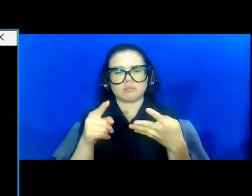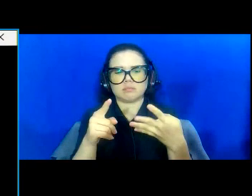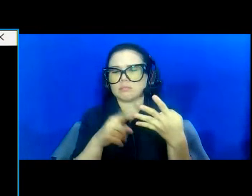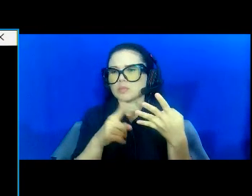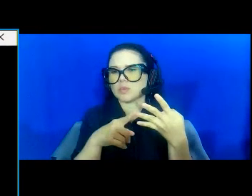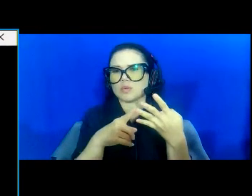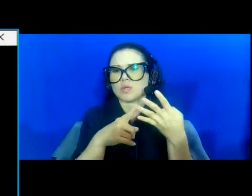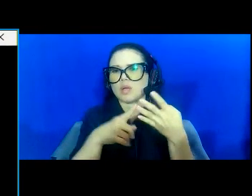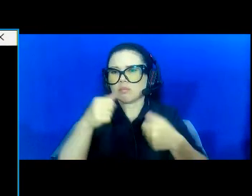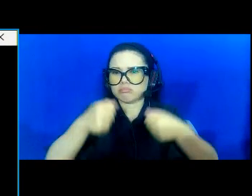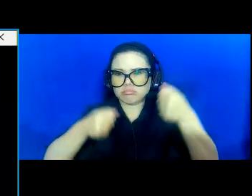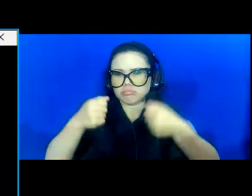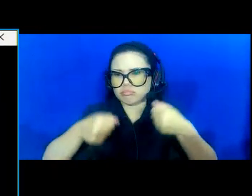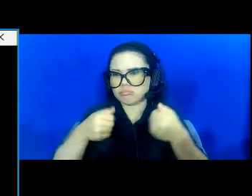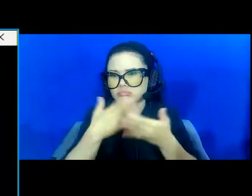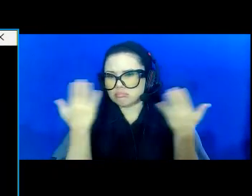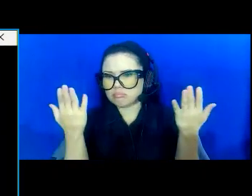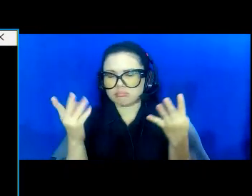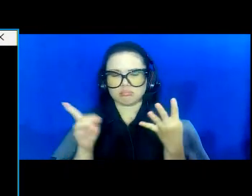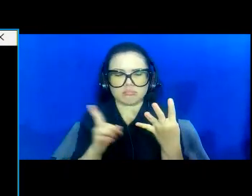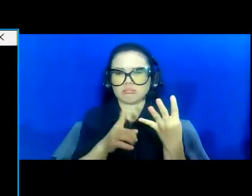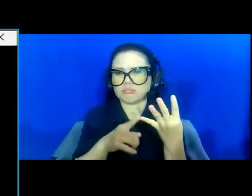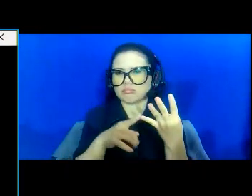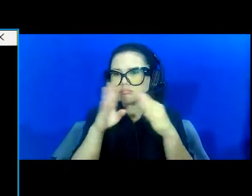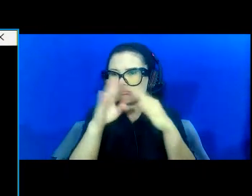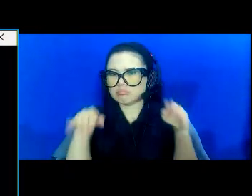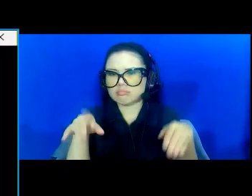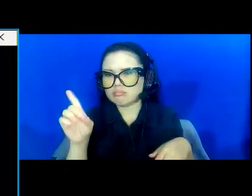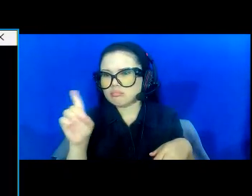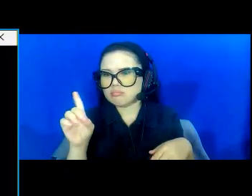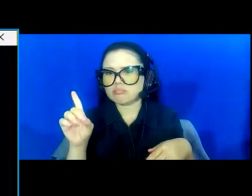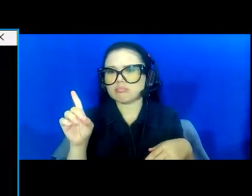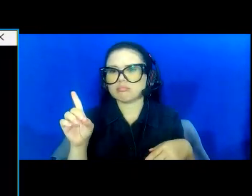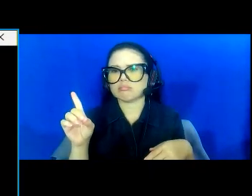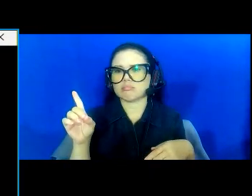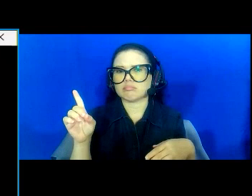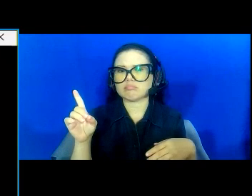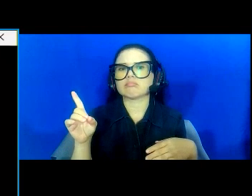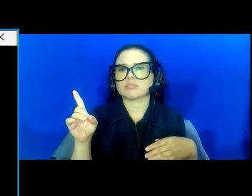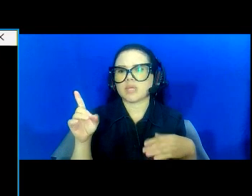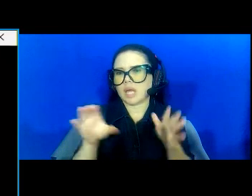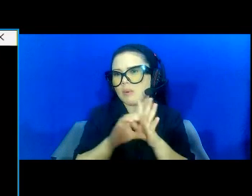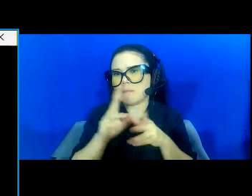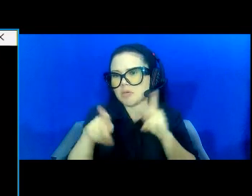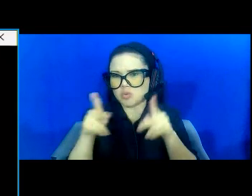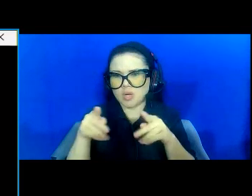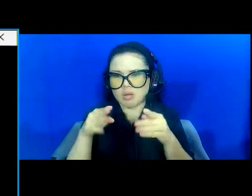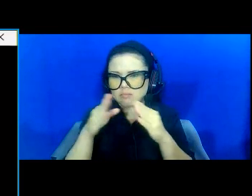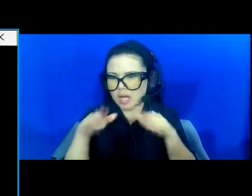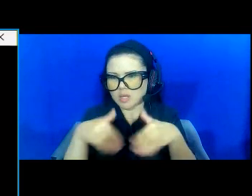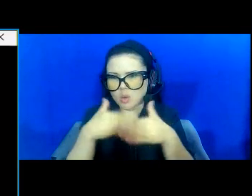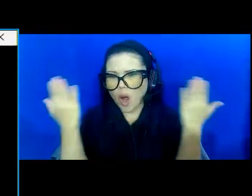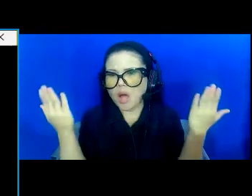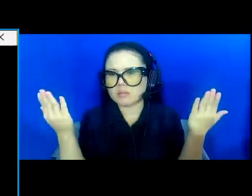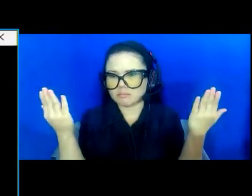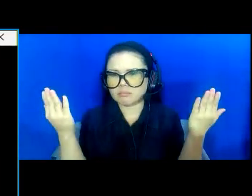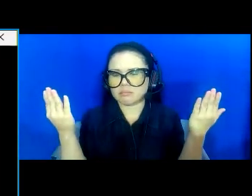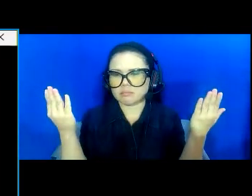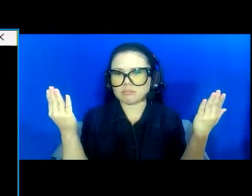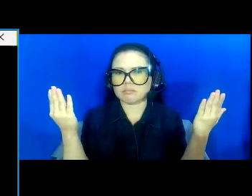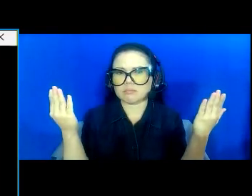tipo de vivienda, si viven en personas sin hogar. Personas sin hogar. O sea, el CDC